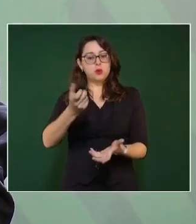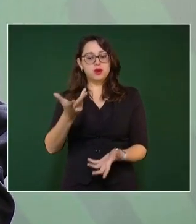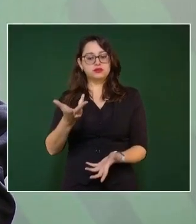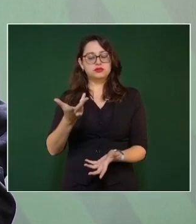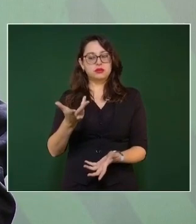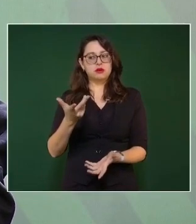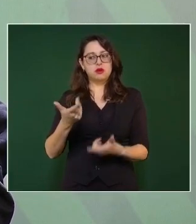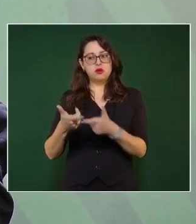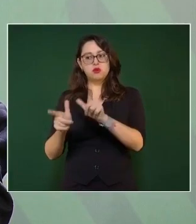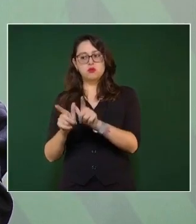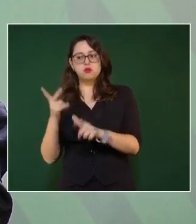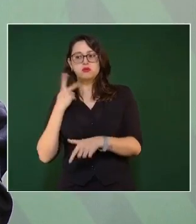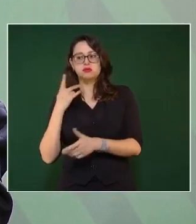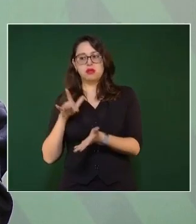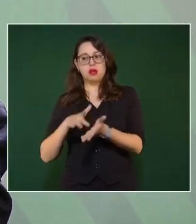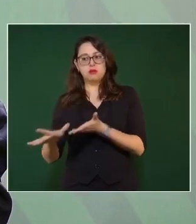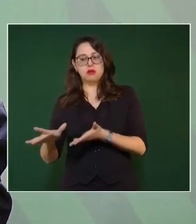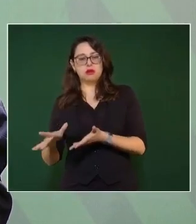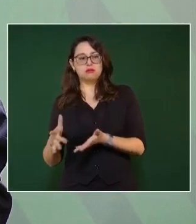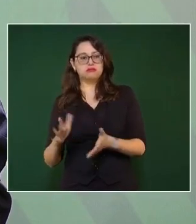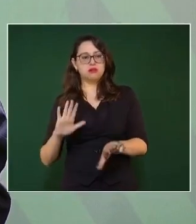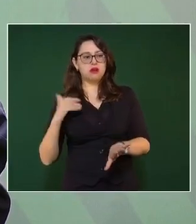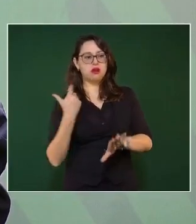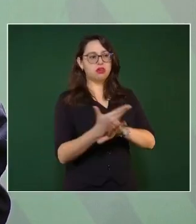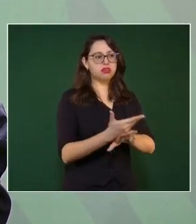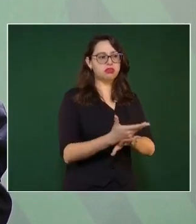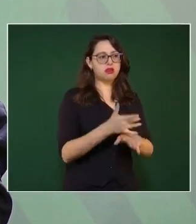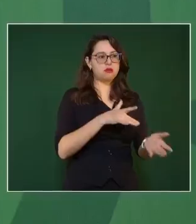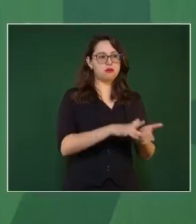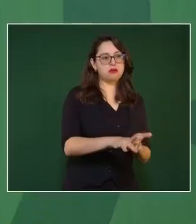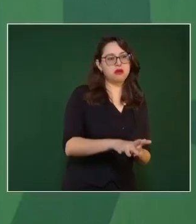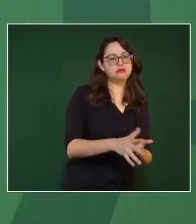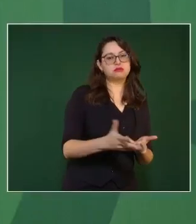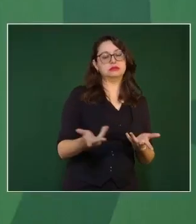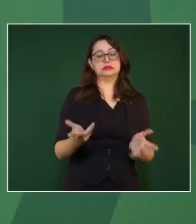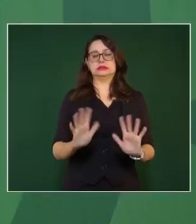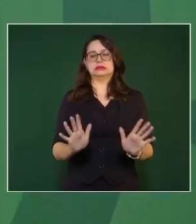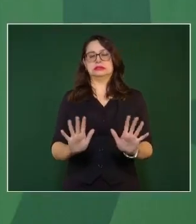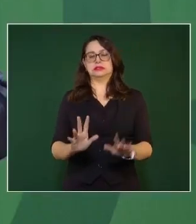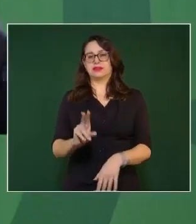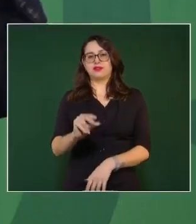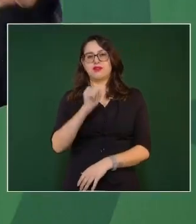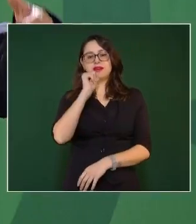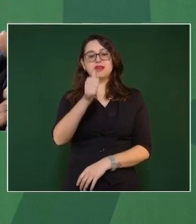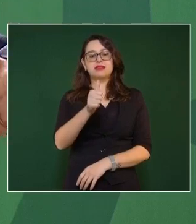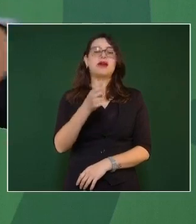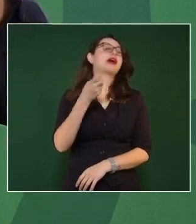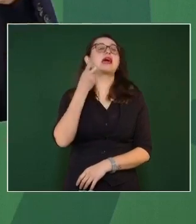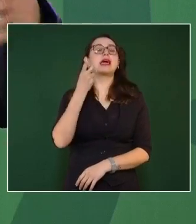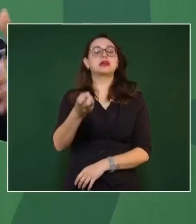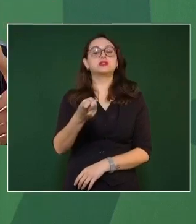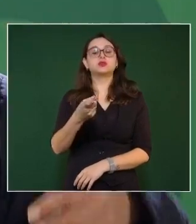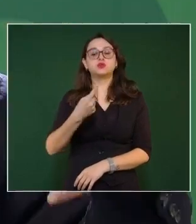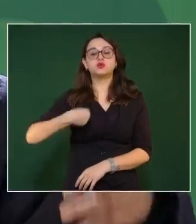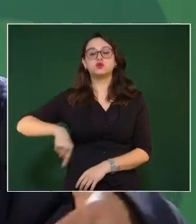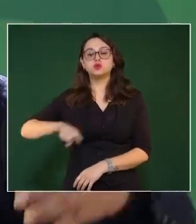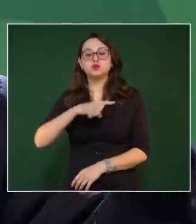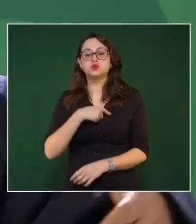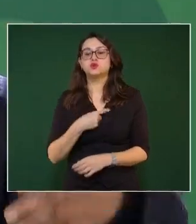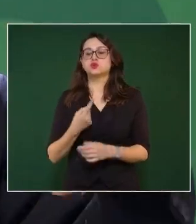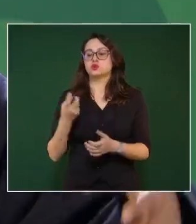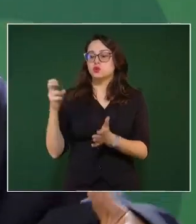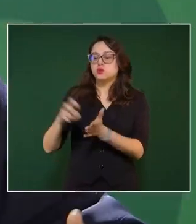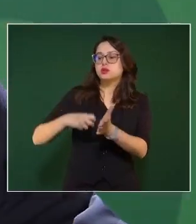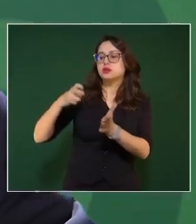favorecer a ningún partido, a ningún candidato. Entonces, estamos